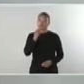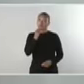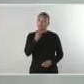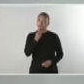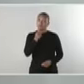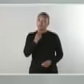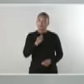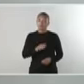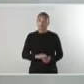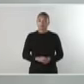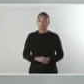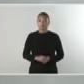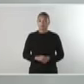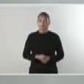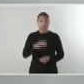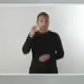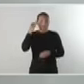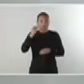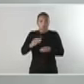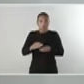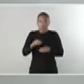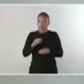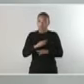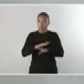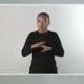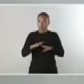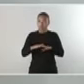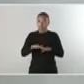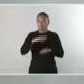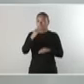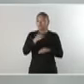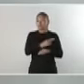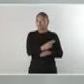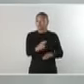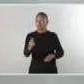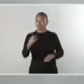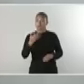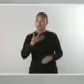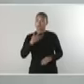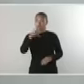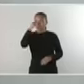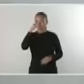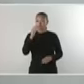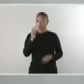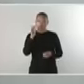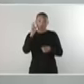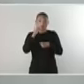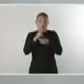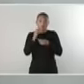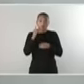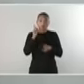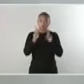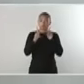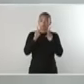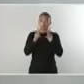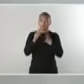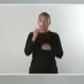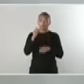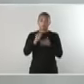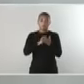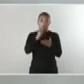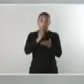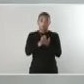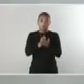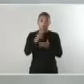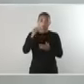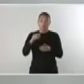es el último en el cual ustedes tendrán para dirigirse a los tamaulipecos en este